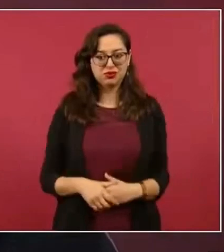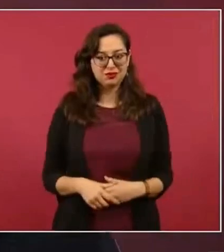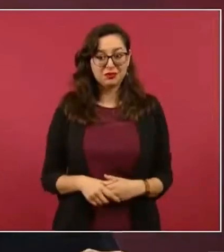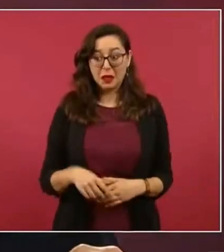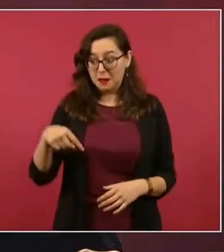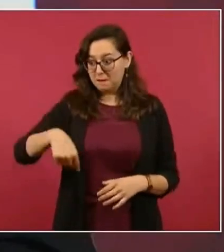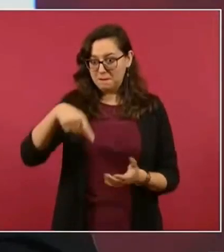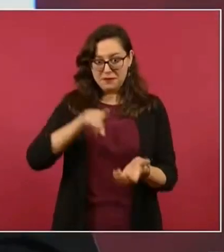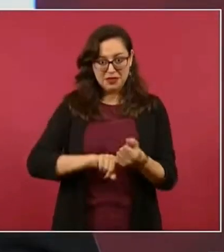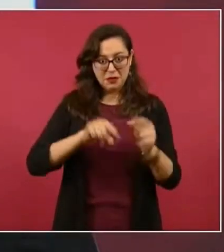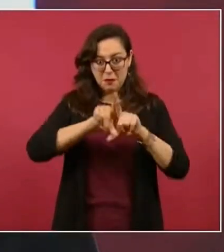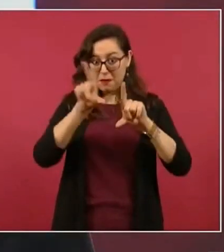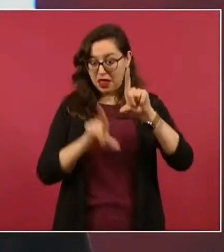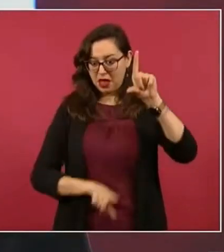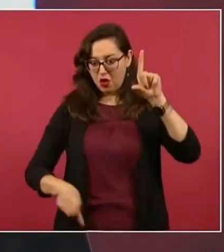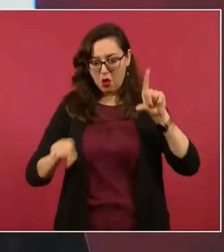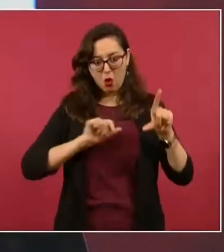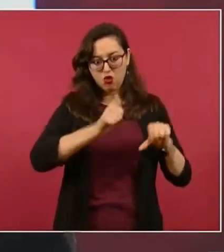partes.